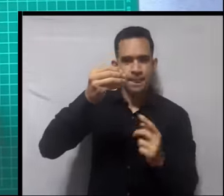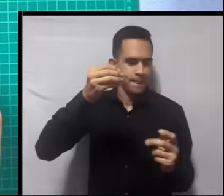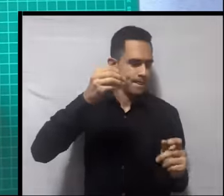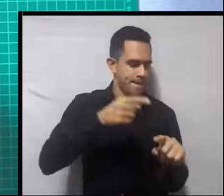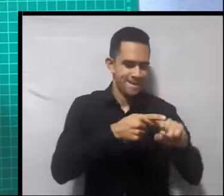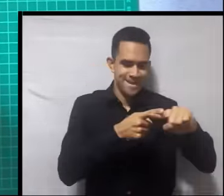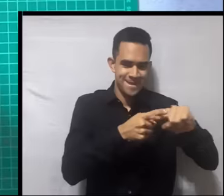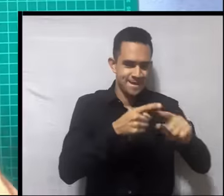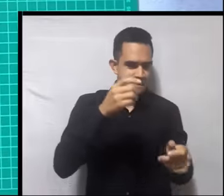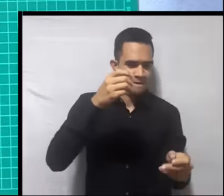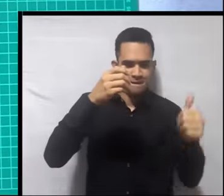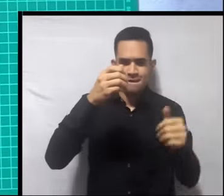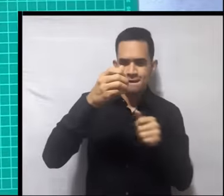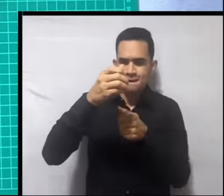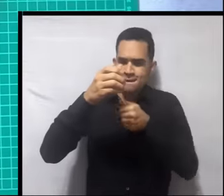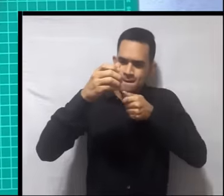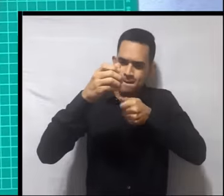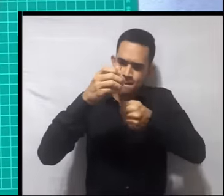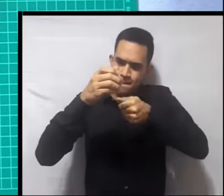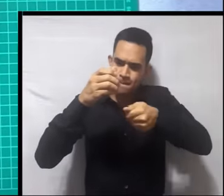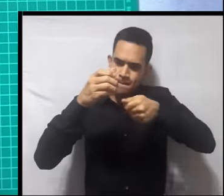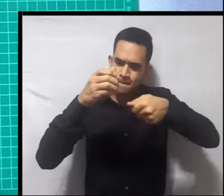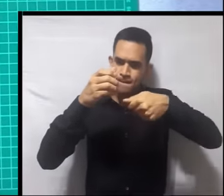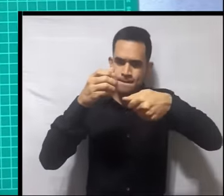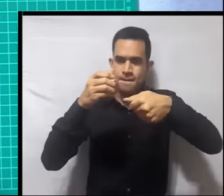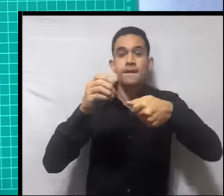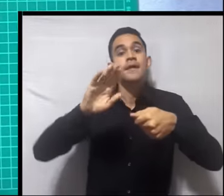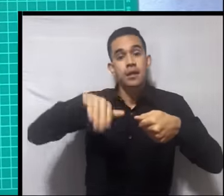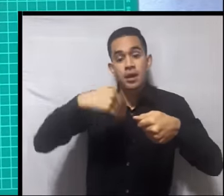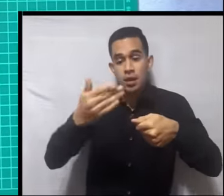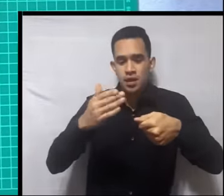cúter y luego termina de cortar con la tijera.